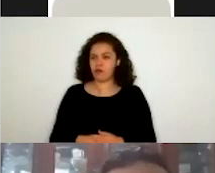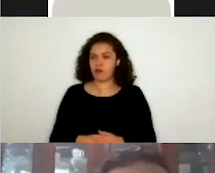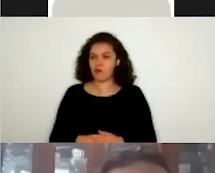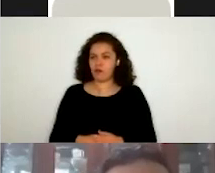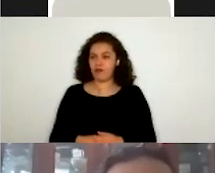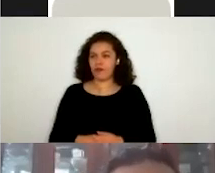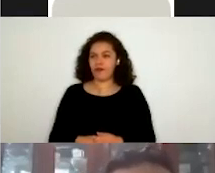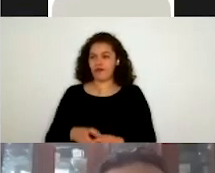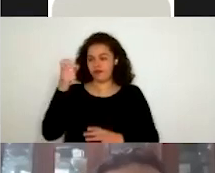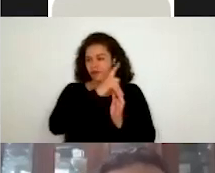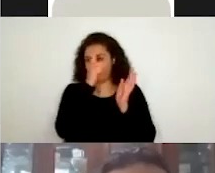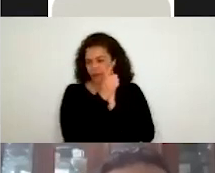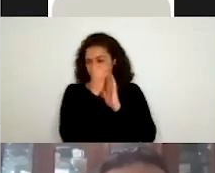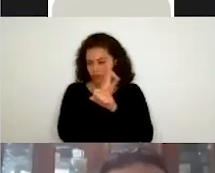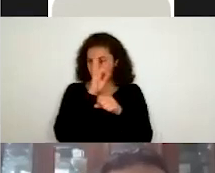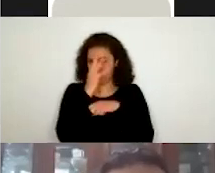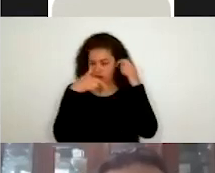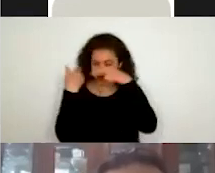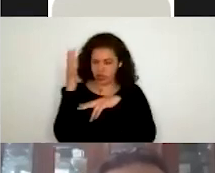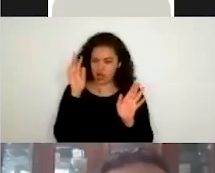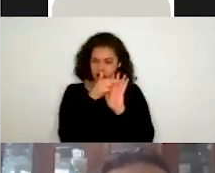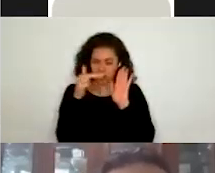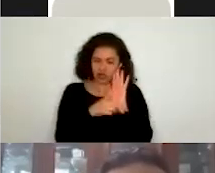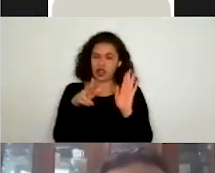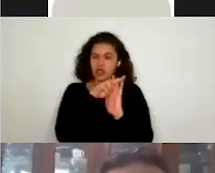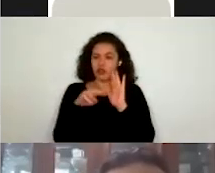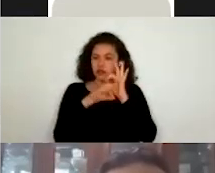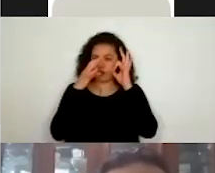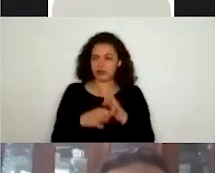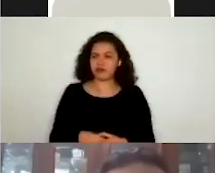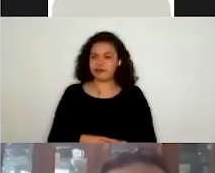Son las leyes que ya vimos ahorita y los reglamentos y las normas oficiales.